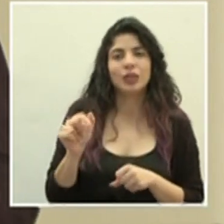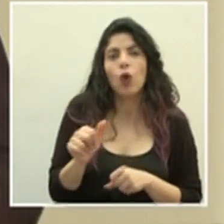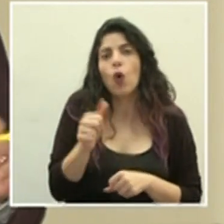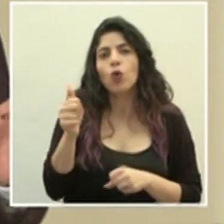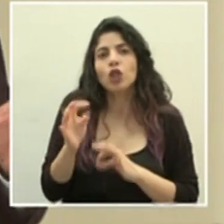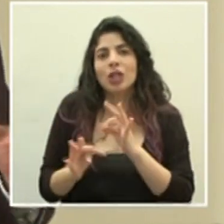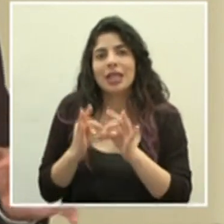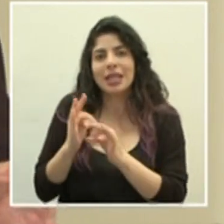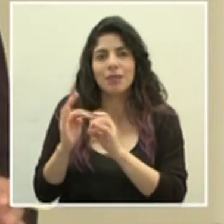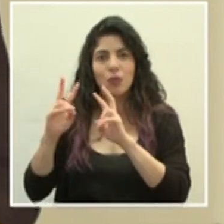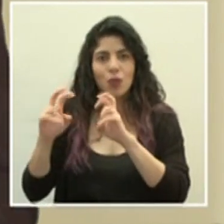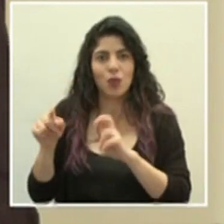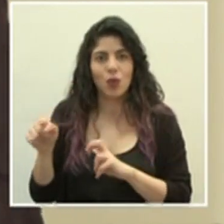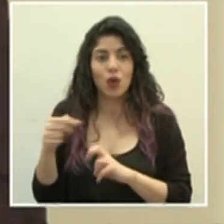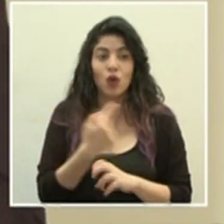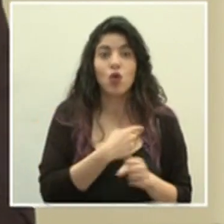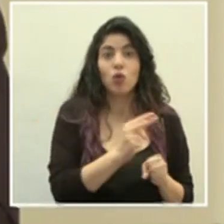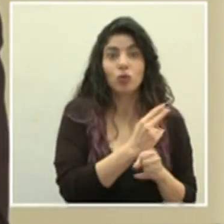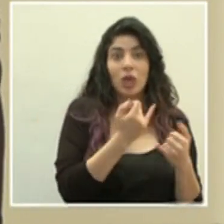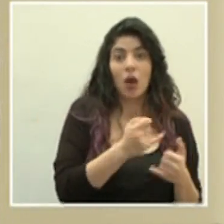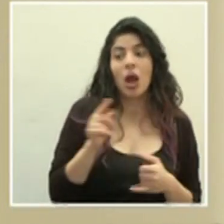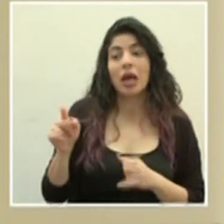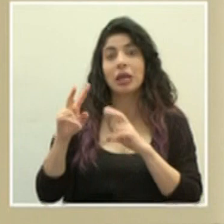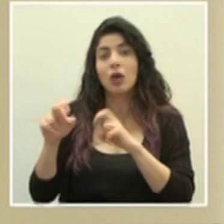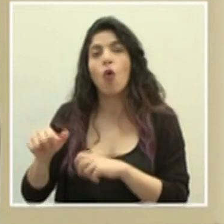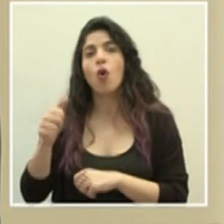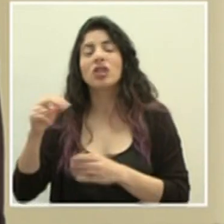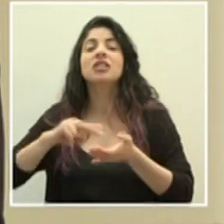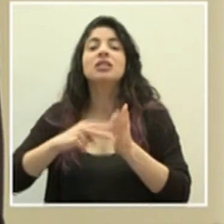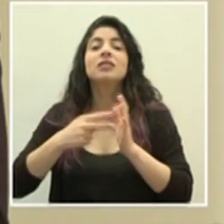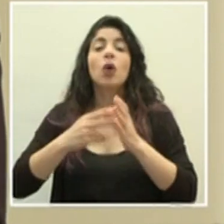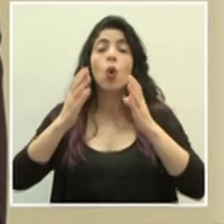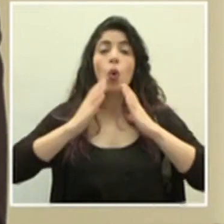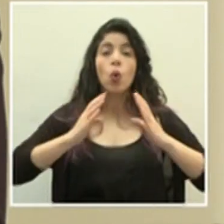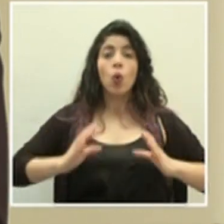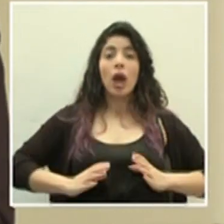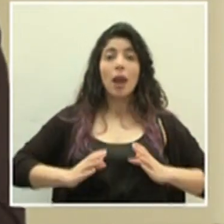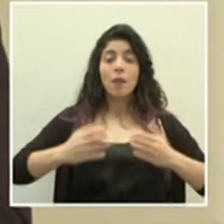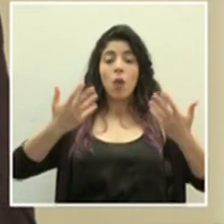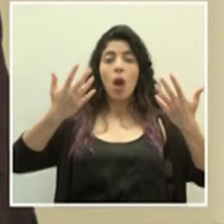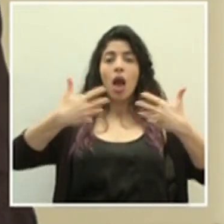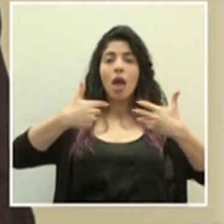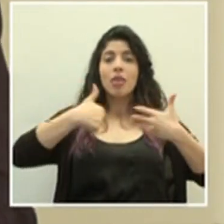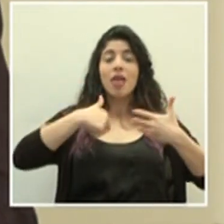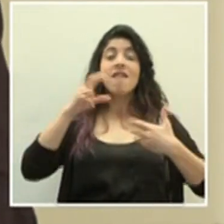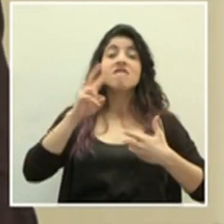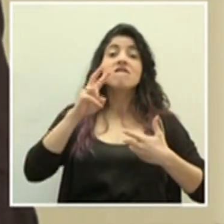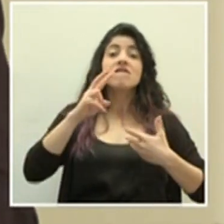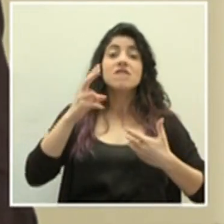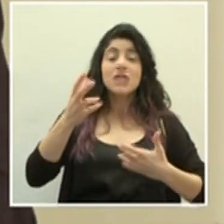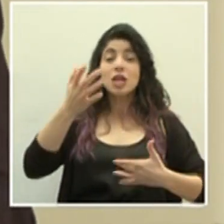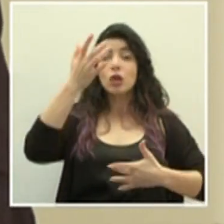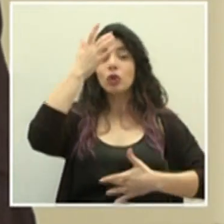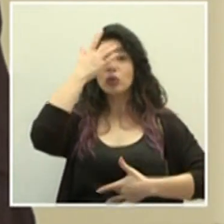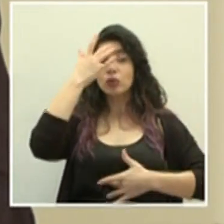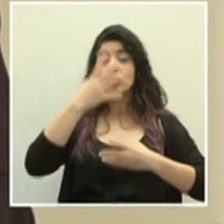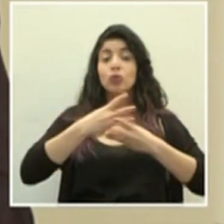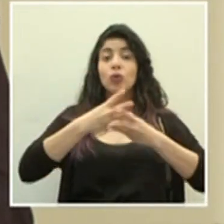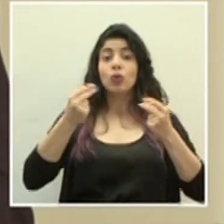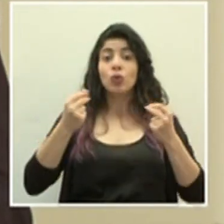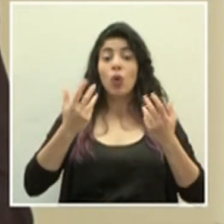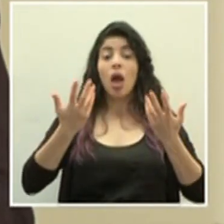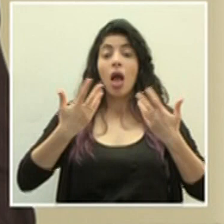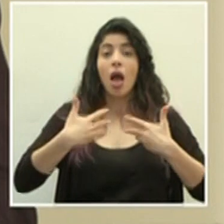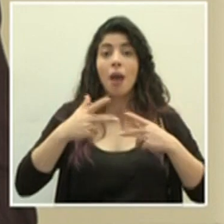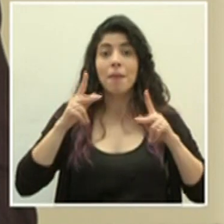ver la trazabilidad que deja el cuerpo, ¿verdad?, el organismo, después de que el virus ha estado replicándose en